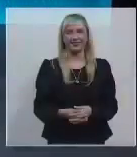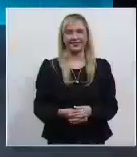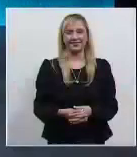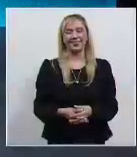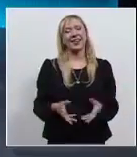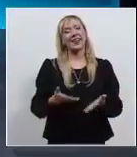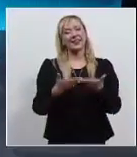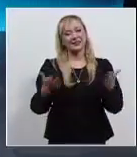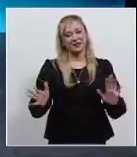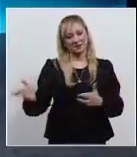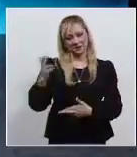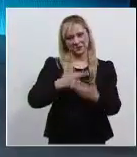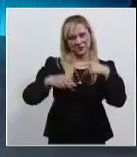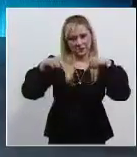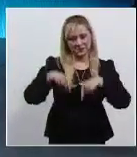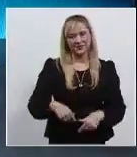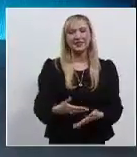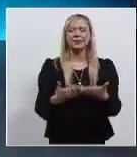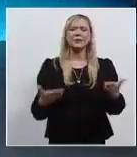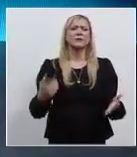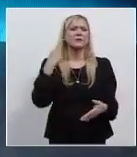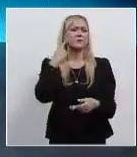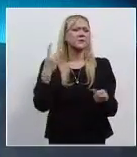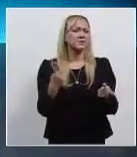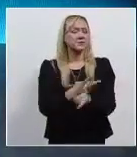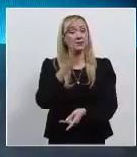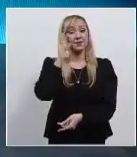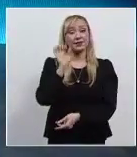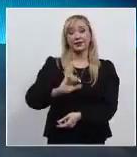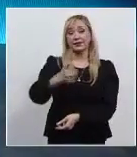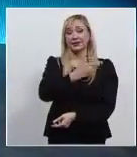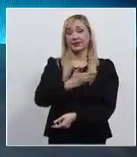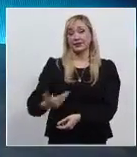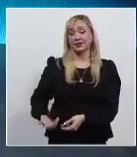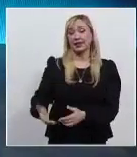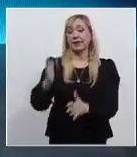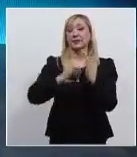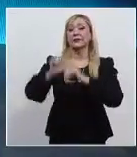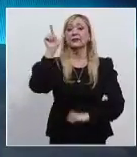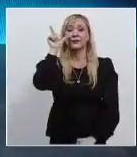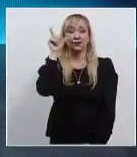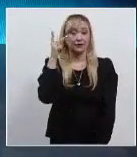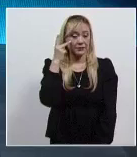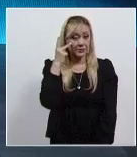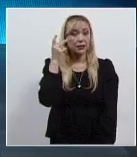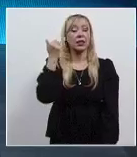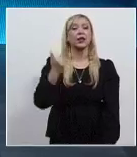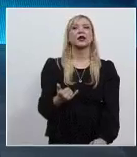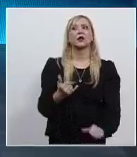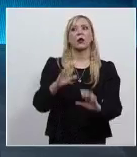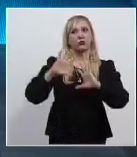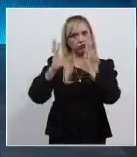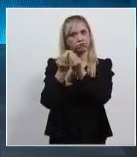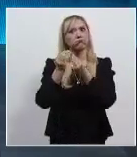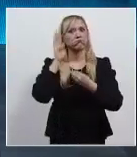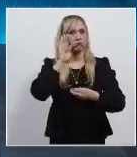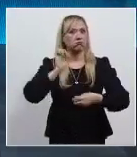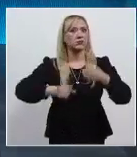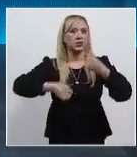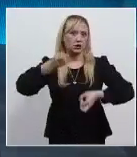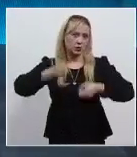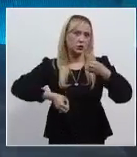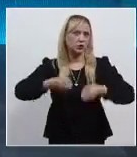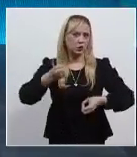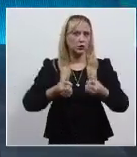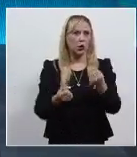Efectivamente, estamos de regreso. Vámonos con más. La ministra presidenta Norma Lucía Piña, junto con algunos ministros y